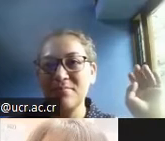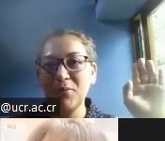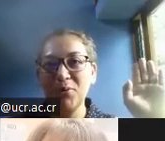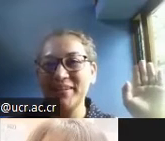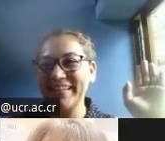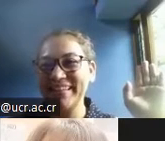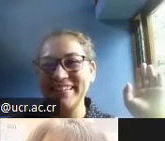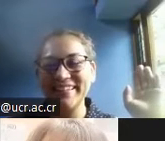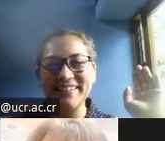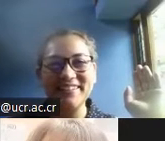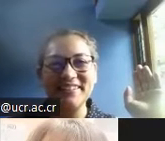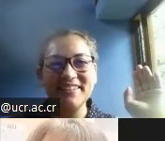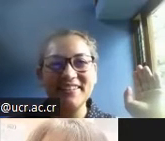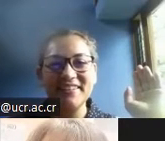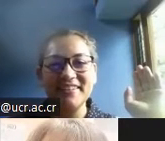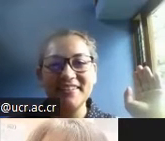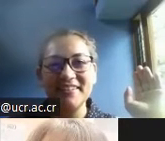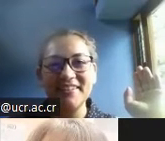¿Alguien me habló?